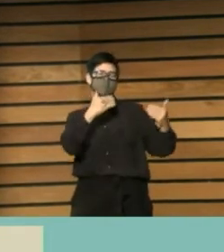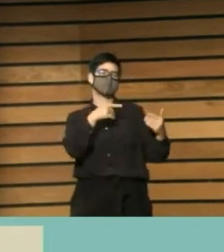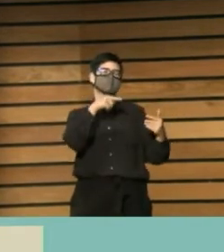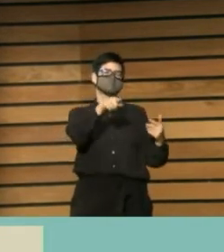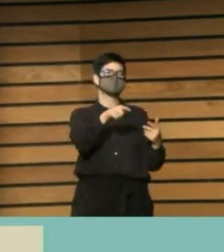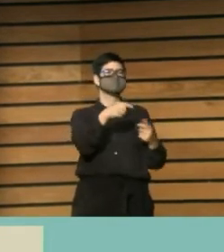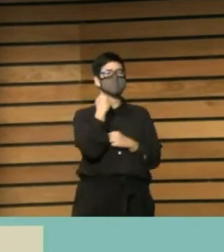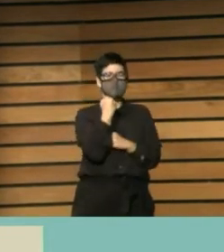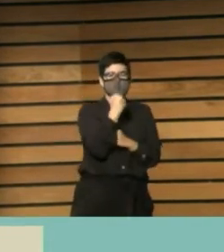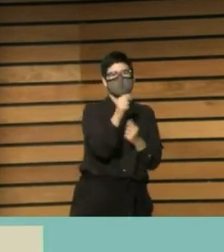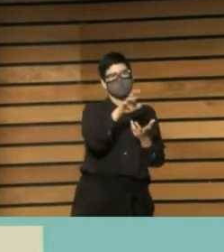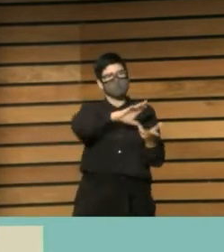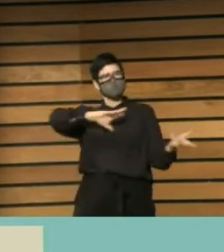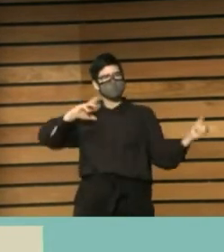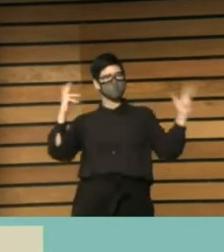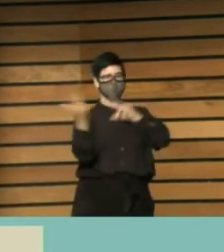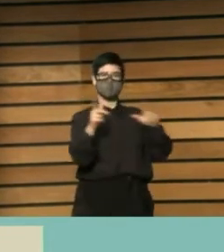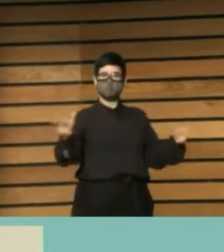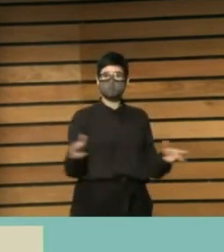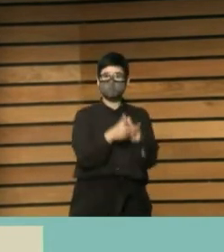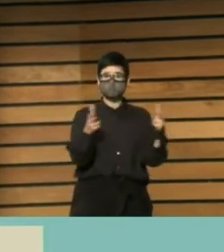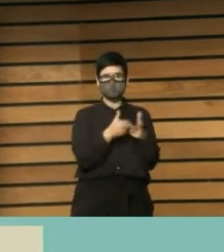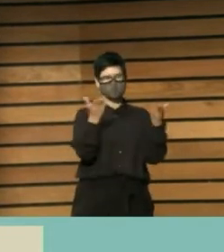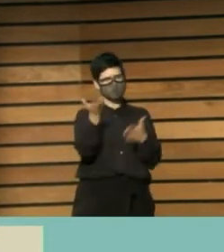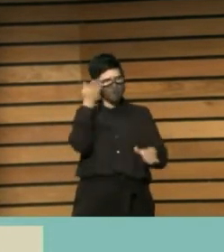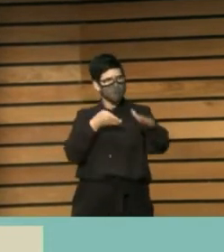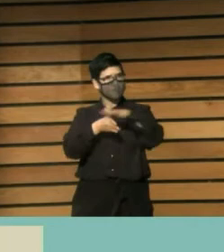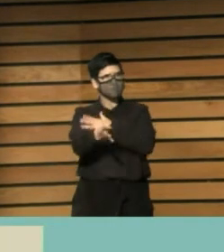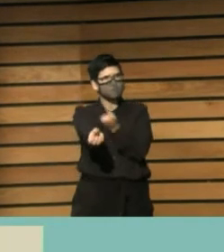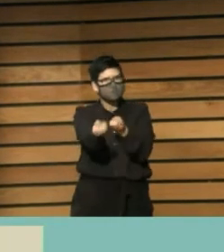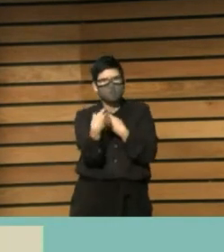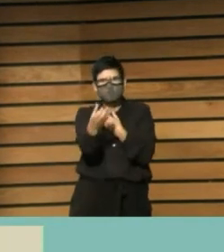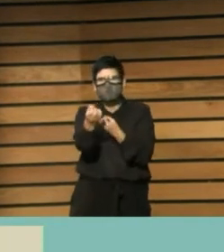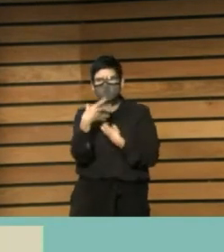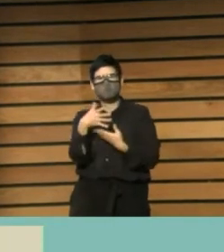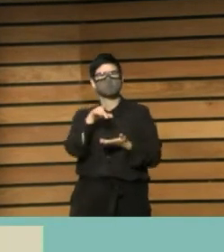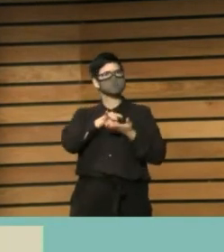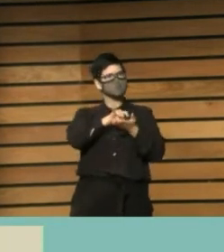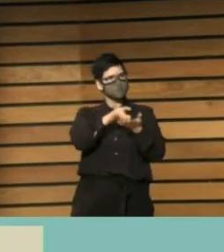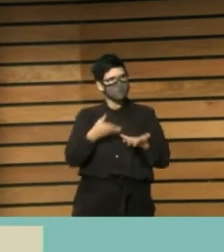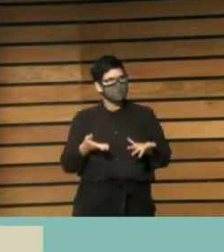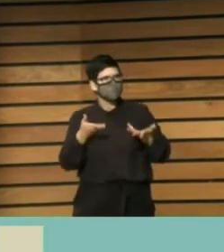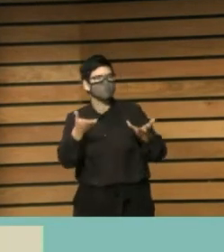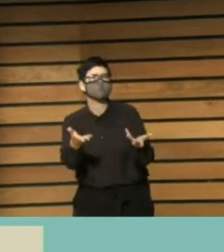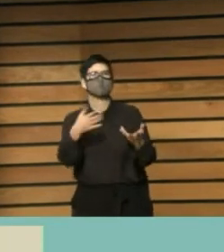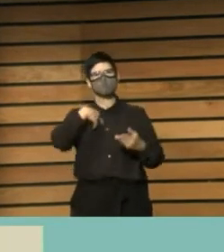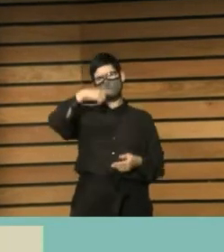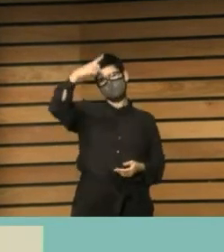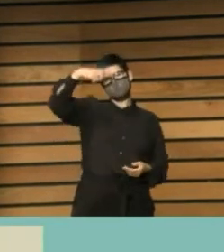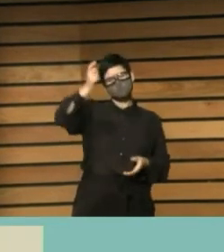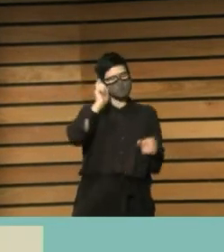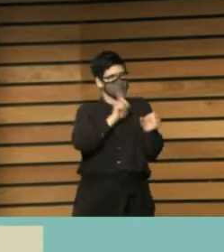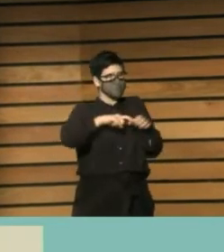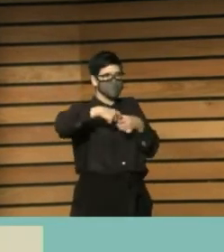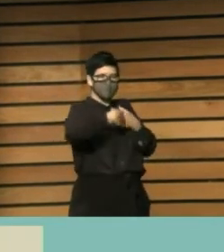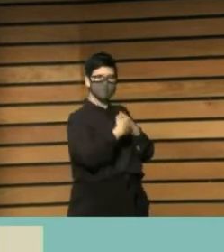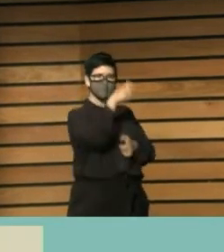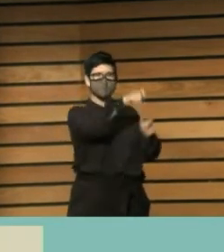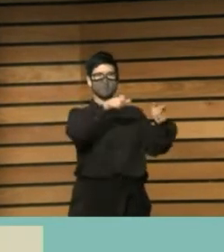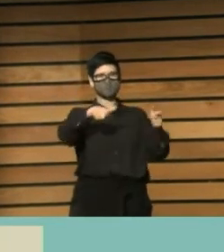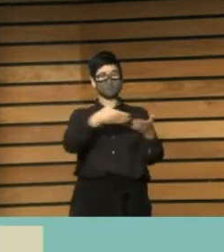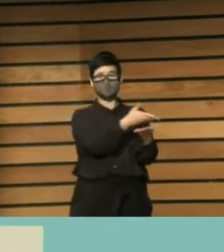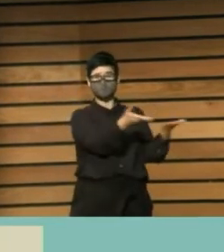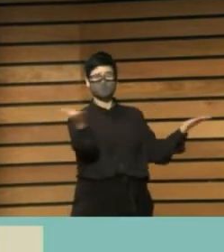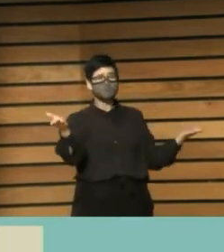oferta de servicios, del acceso significativo a la información, a la promoción, a la cultura de la participación ciudadana y, sobre